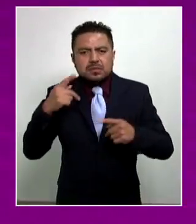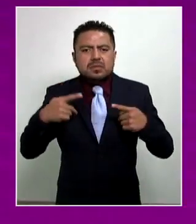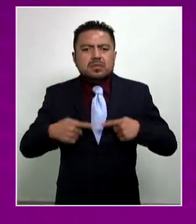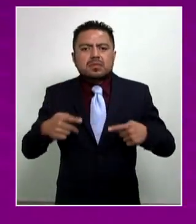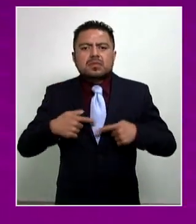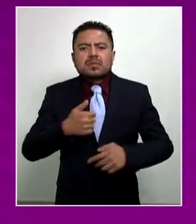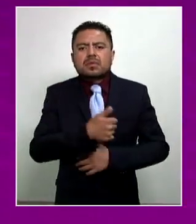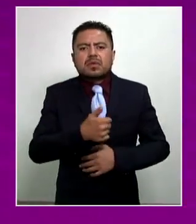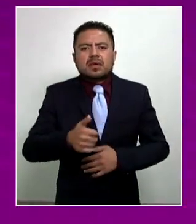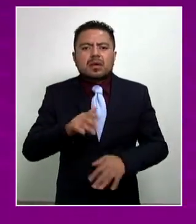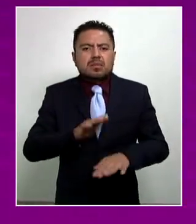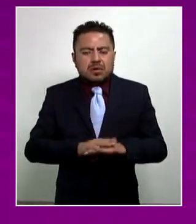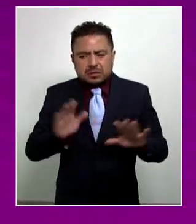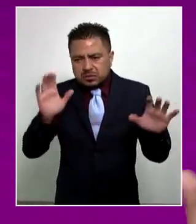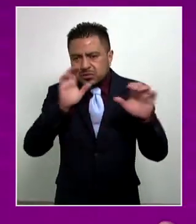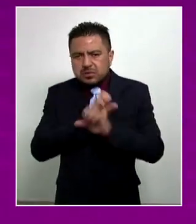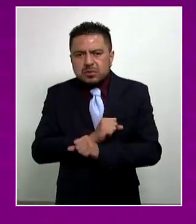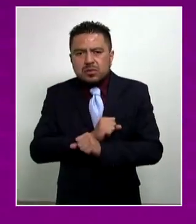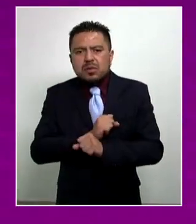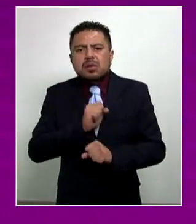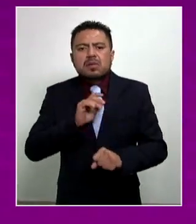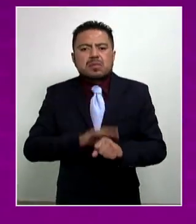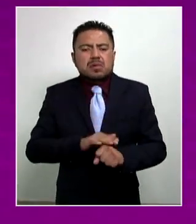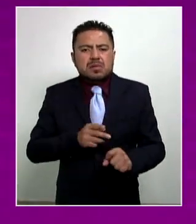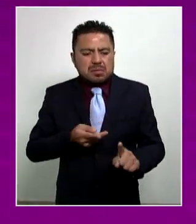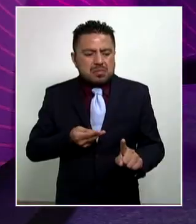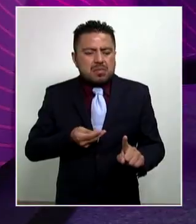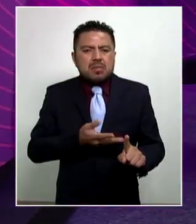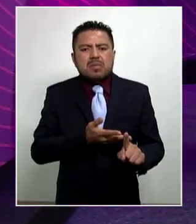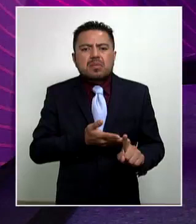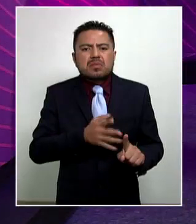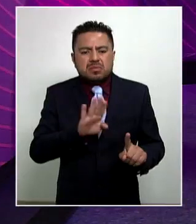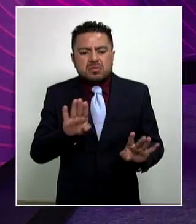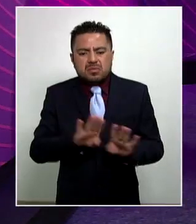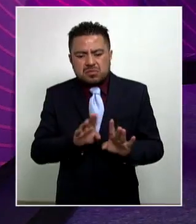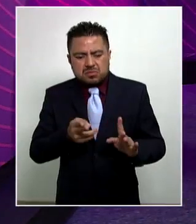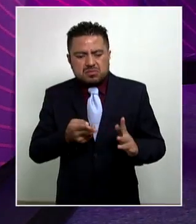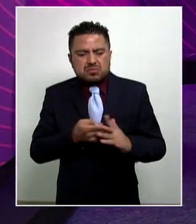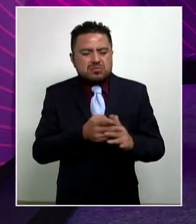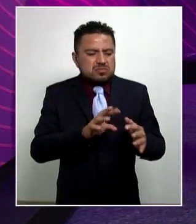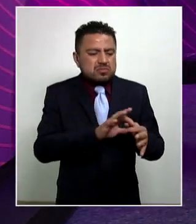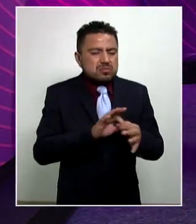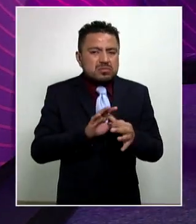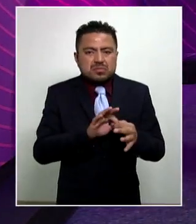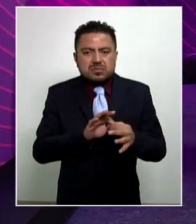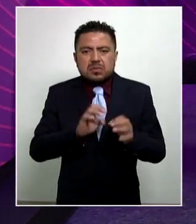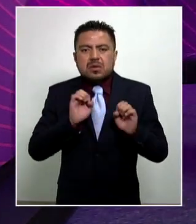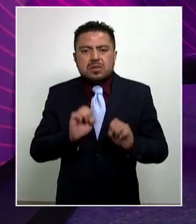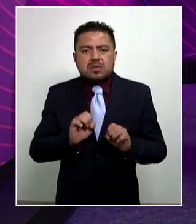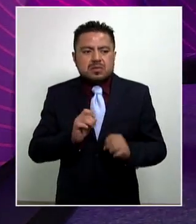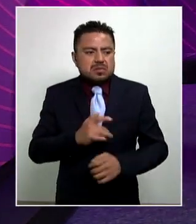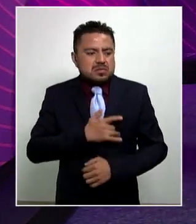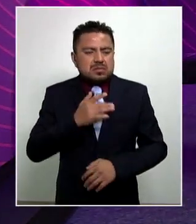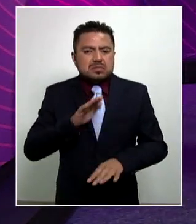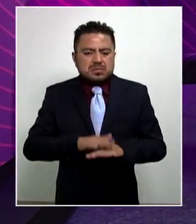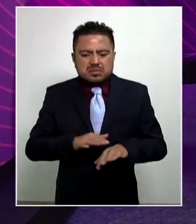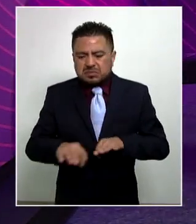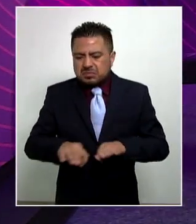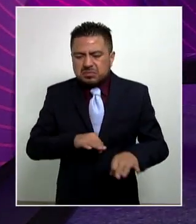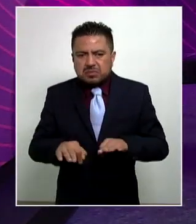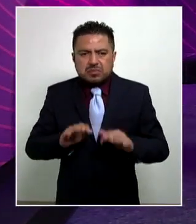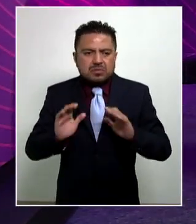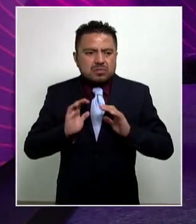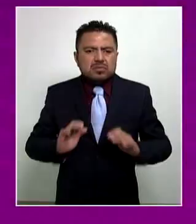persona de piel más oscura que otra era más propensa al crimen, por ejemplo, ¿no? o más propensa al trabajo físico que al